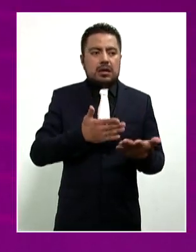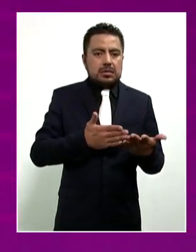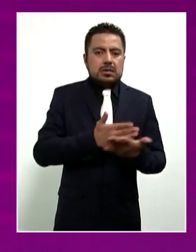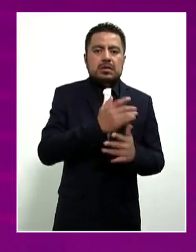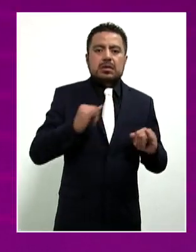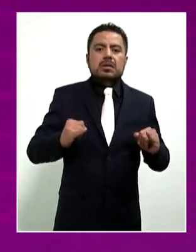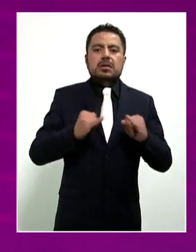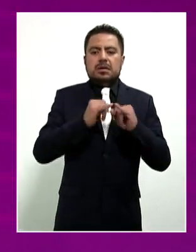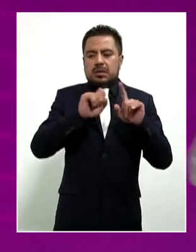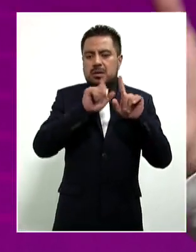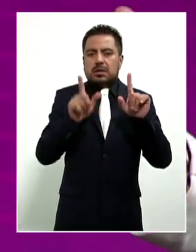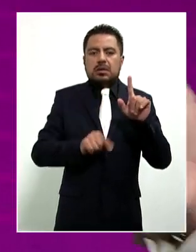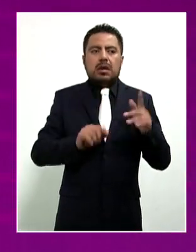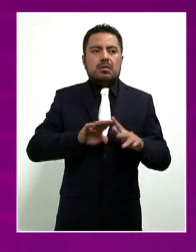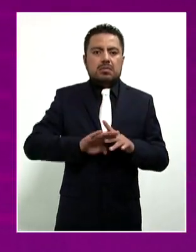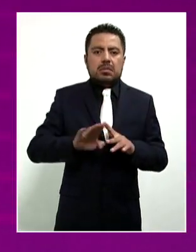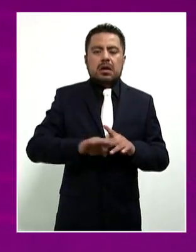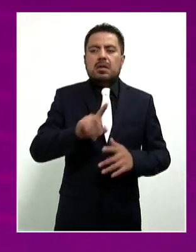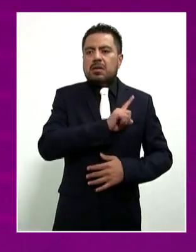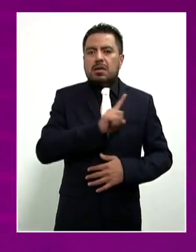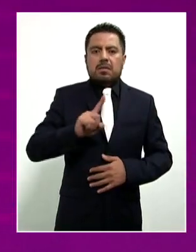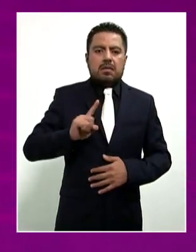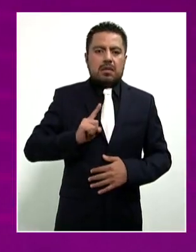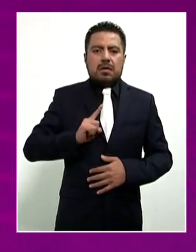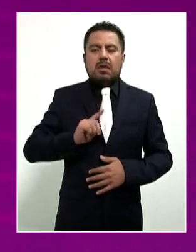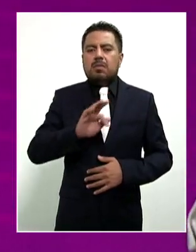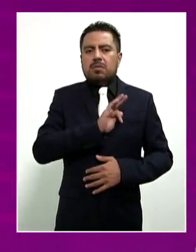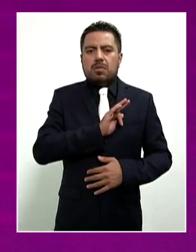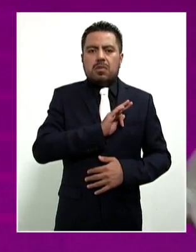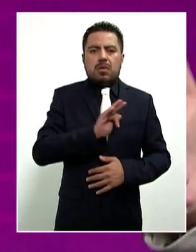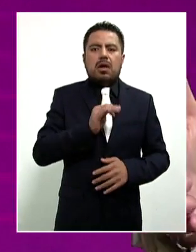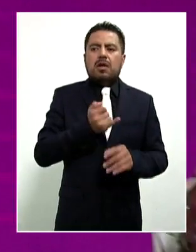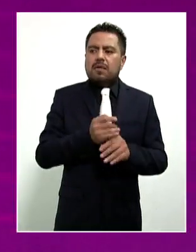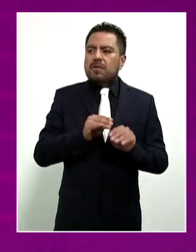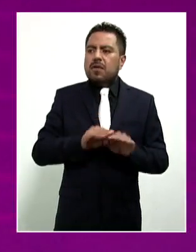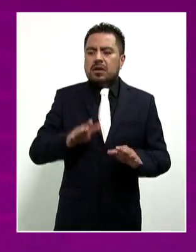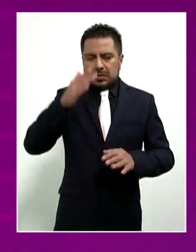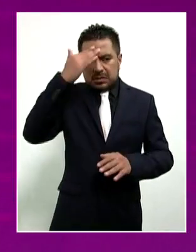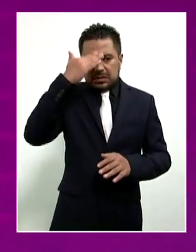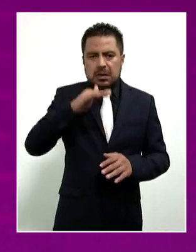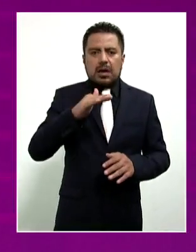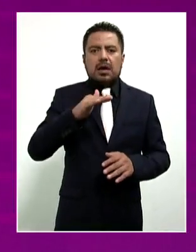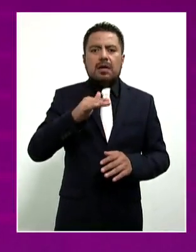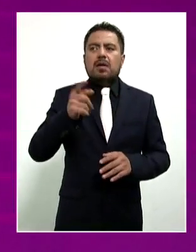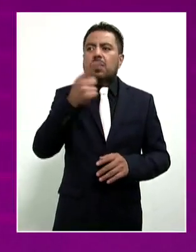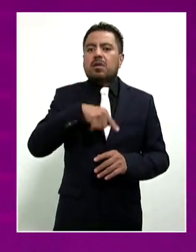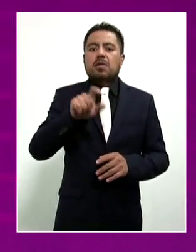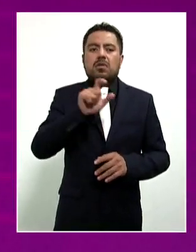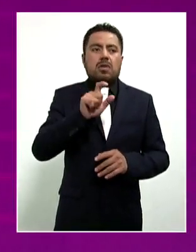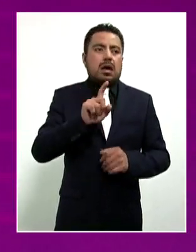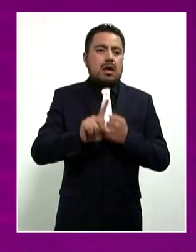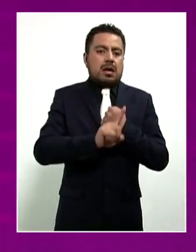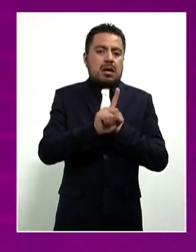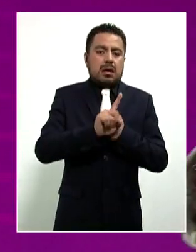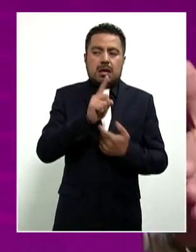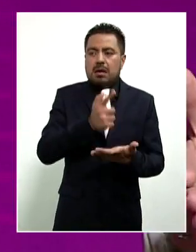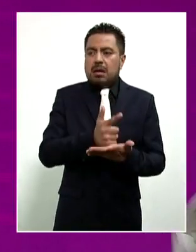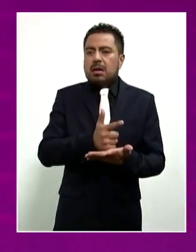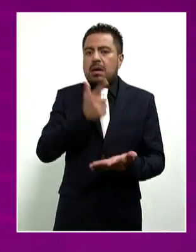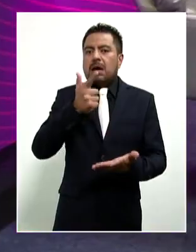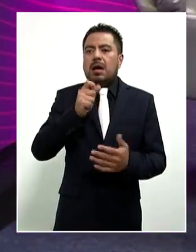al Instituto Nacional de Migración debería poder estar informado y saber que si corren una situación de